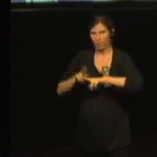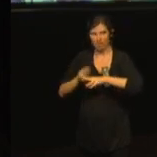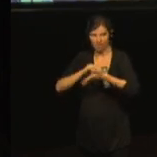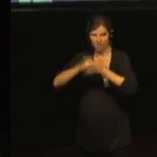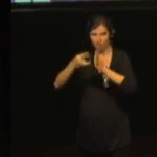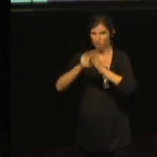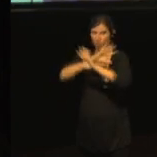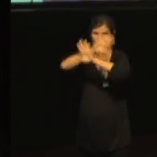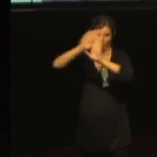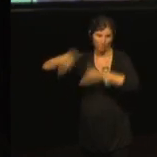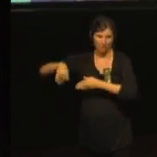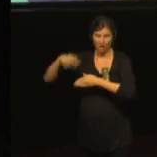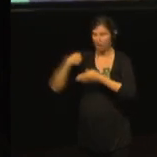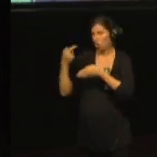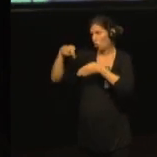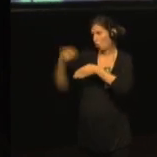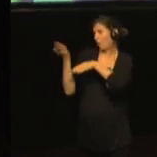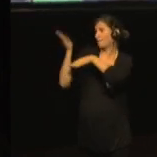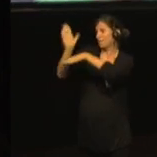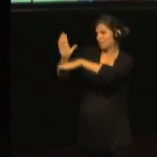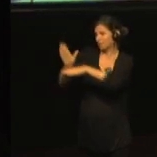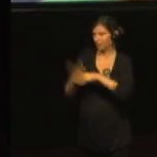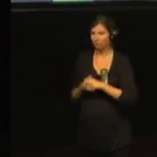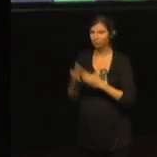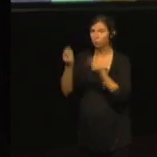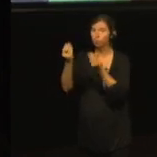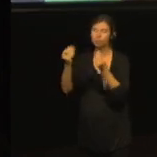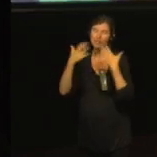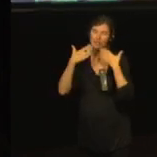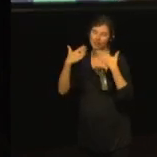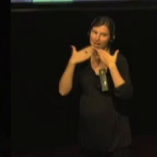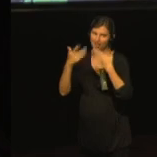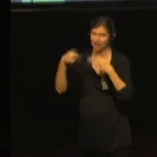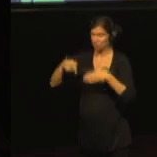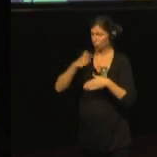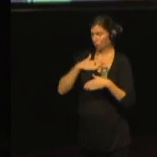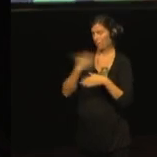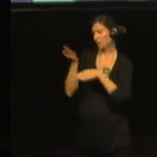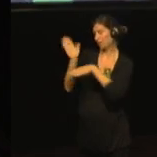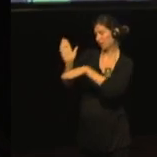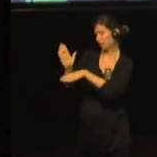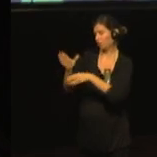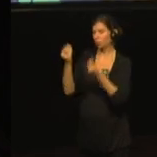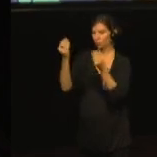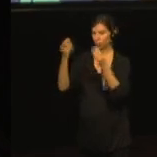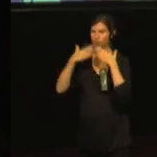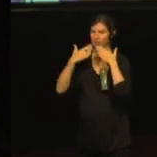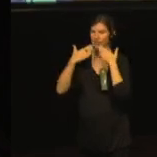Muchas gracias. Esta ha sido mi presentación. Muchas gracias.